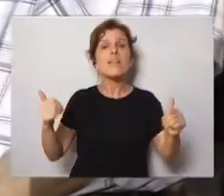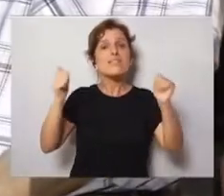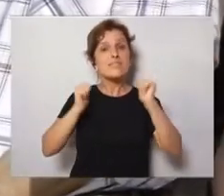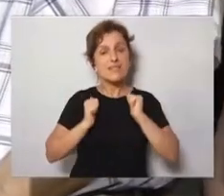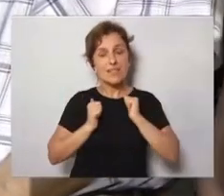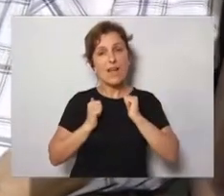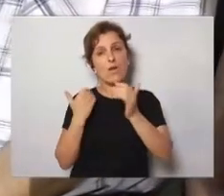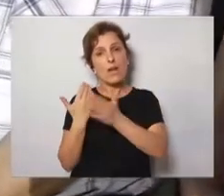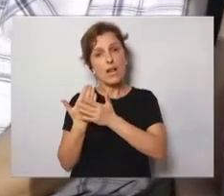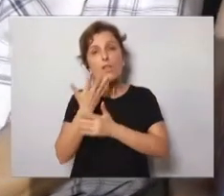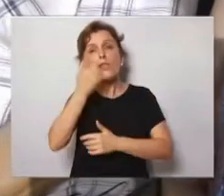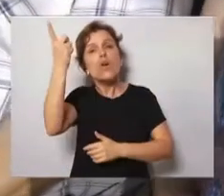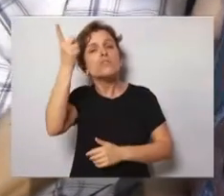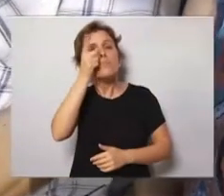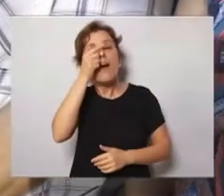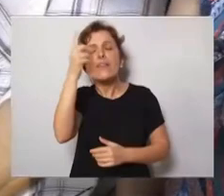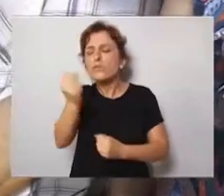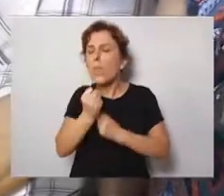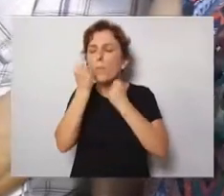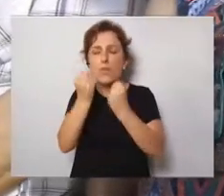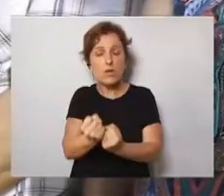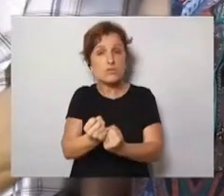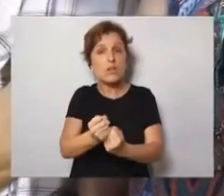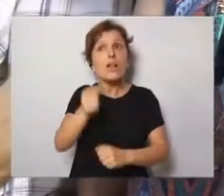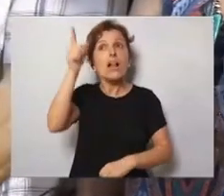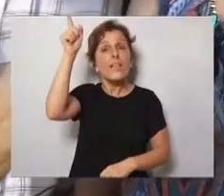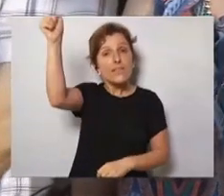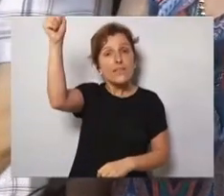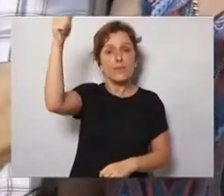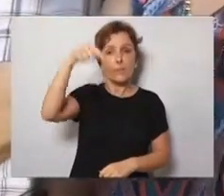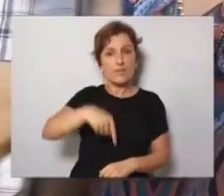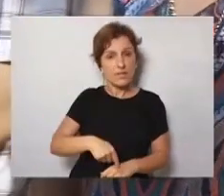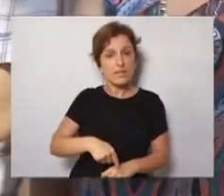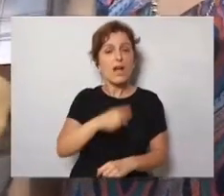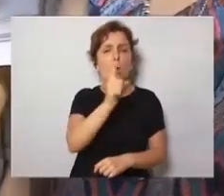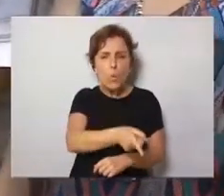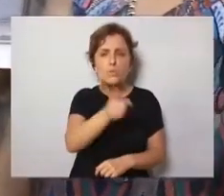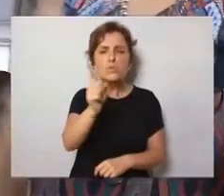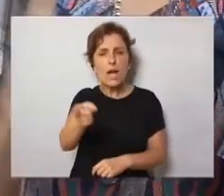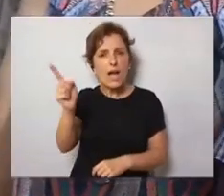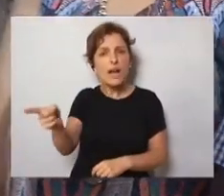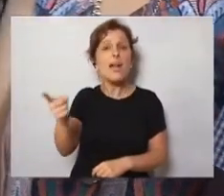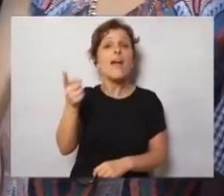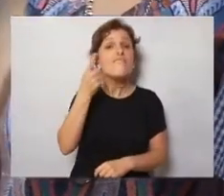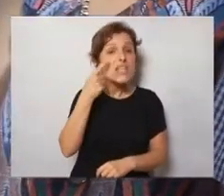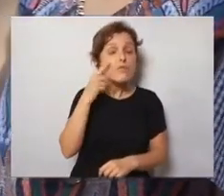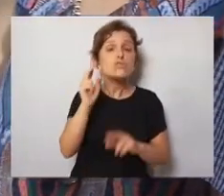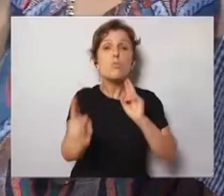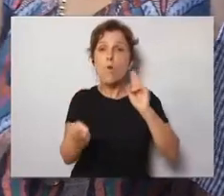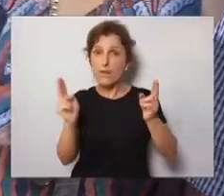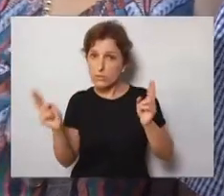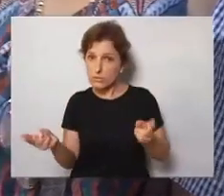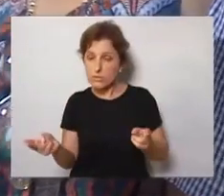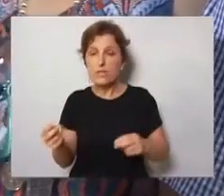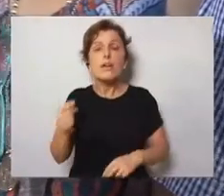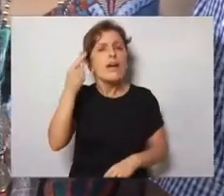está sentado a la derecha padre todopoderoso desde allí ha de venir a juzgar a los vivos